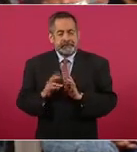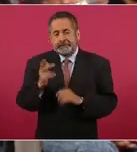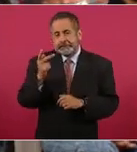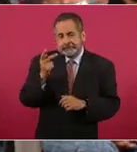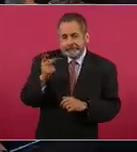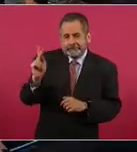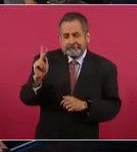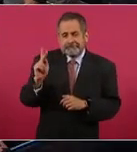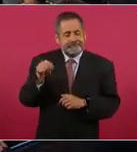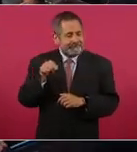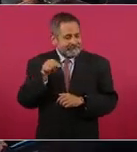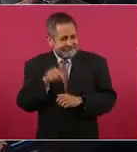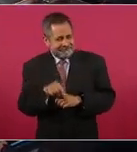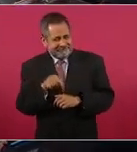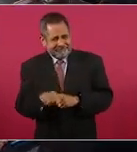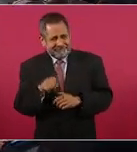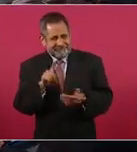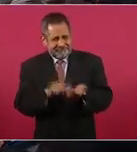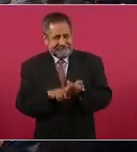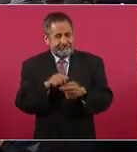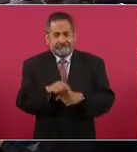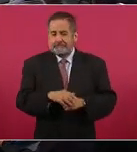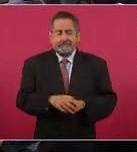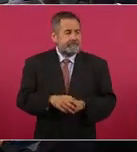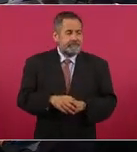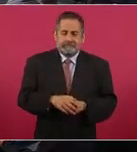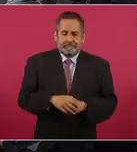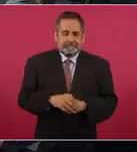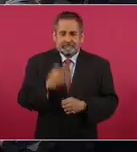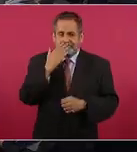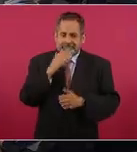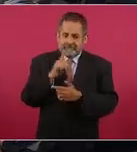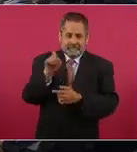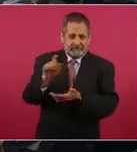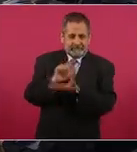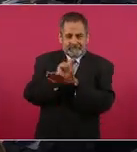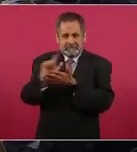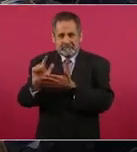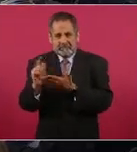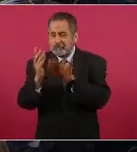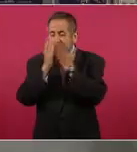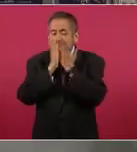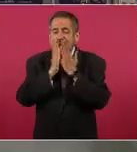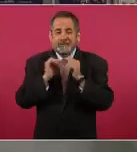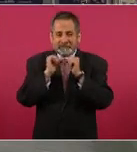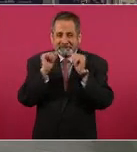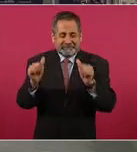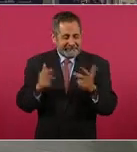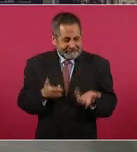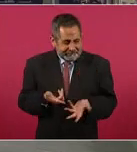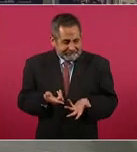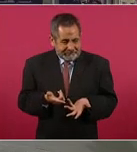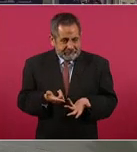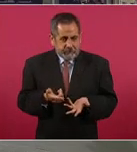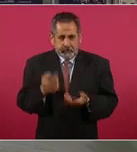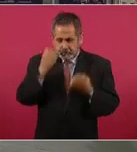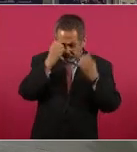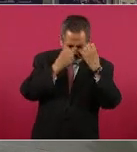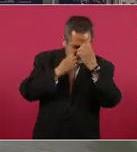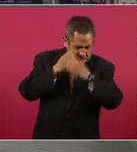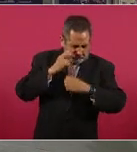embargo este tipo de práctica no lleva ningún control sanitario, señor presidente. No hay un